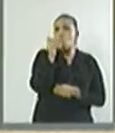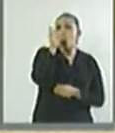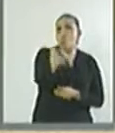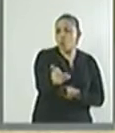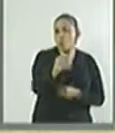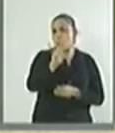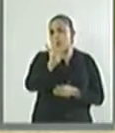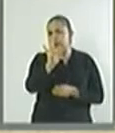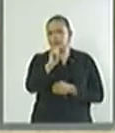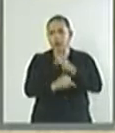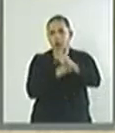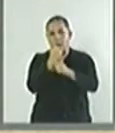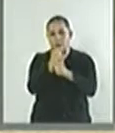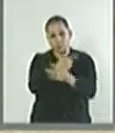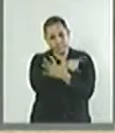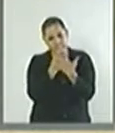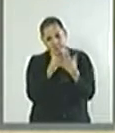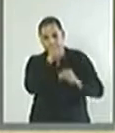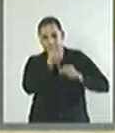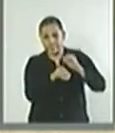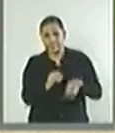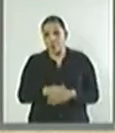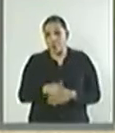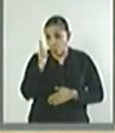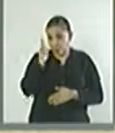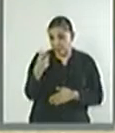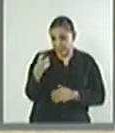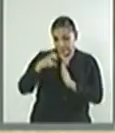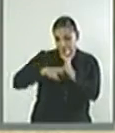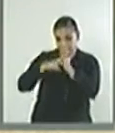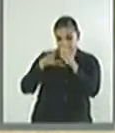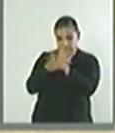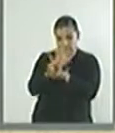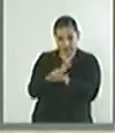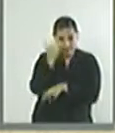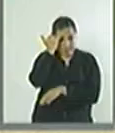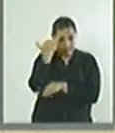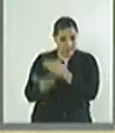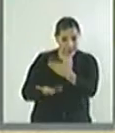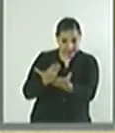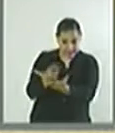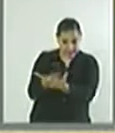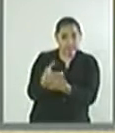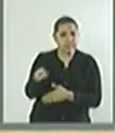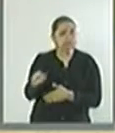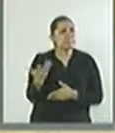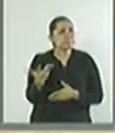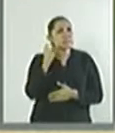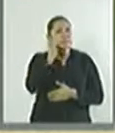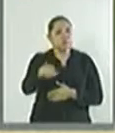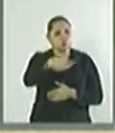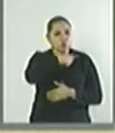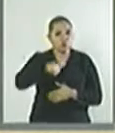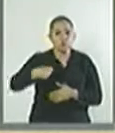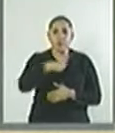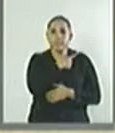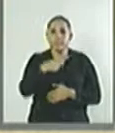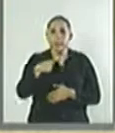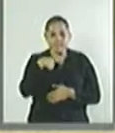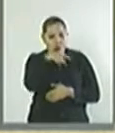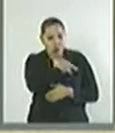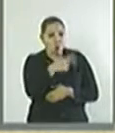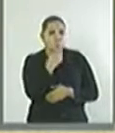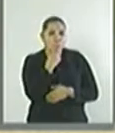Esta iniciativa de reforma nos permitirá efectivamente reducir nuestra dependencia de combustibles fósiles